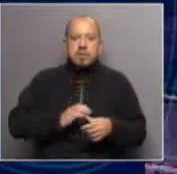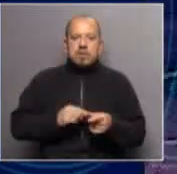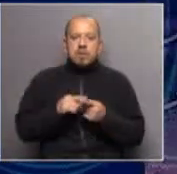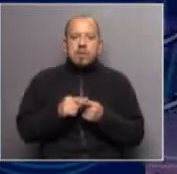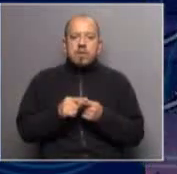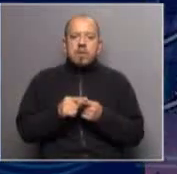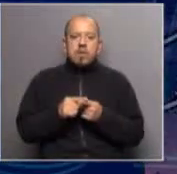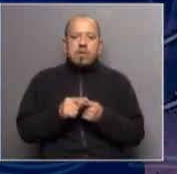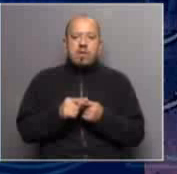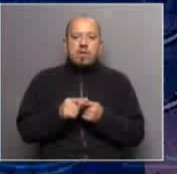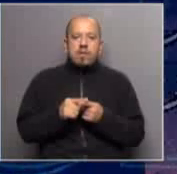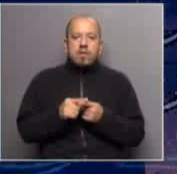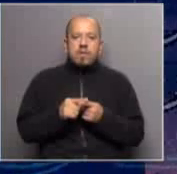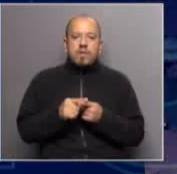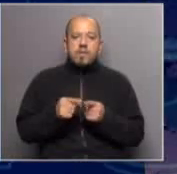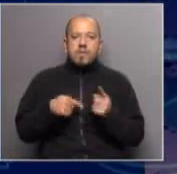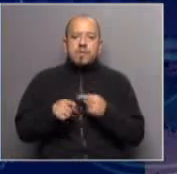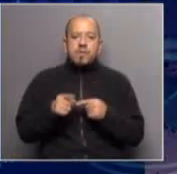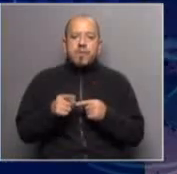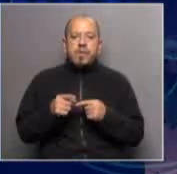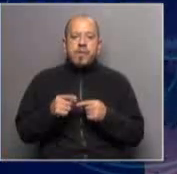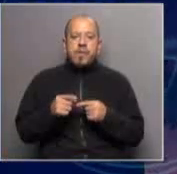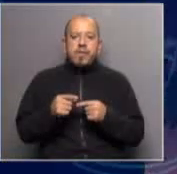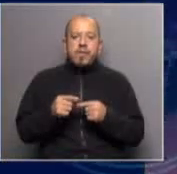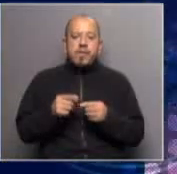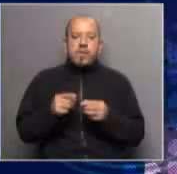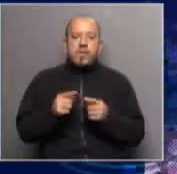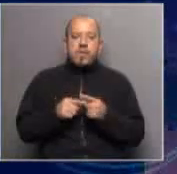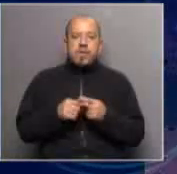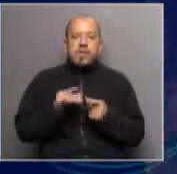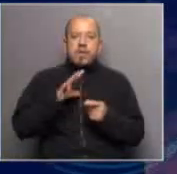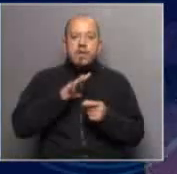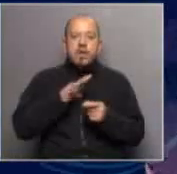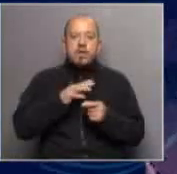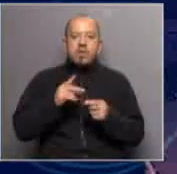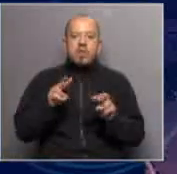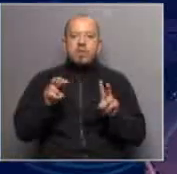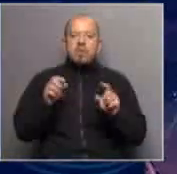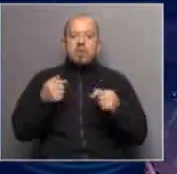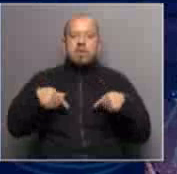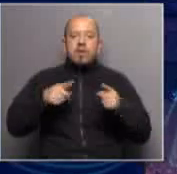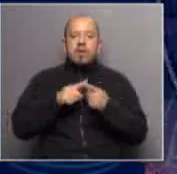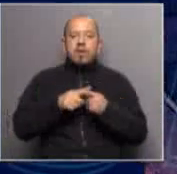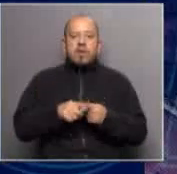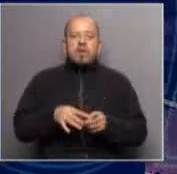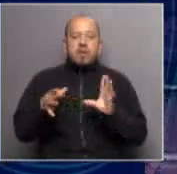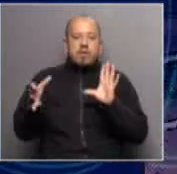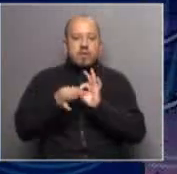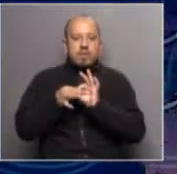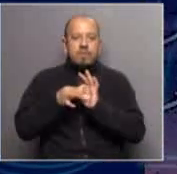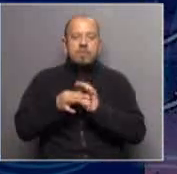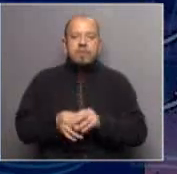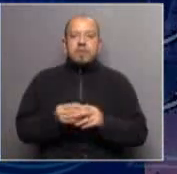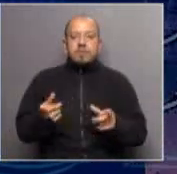por sostener todas las locuras que se nos ocurren. Hay un cariño, digamos, una conexión afectiva. Sí,